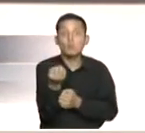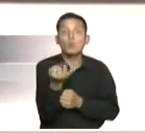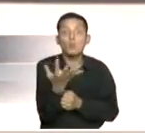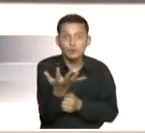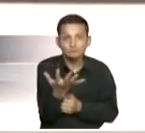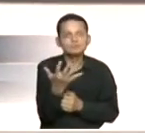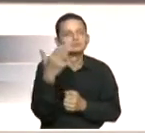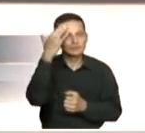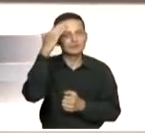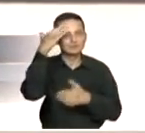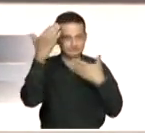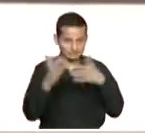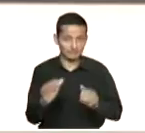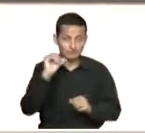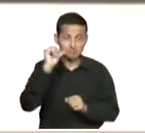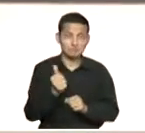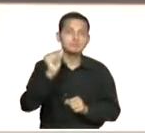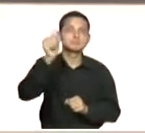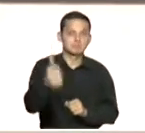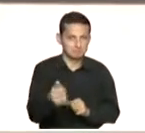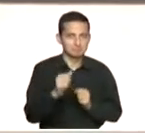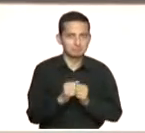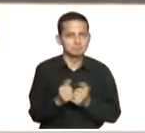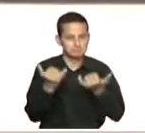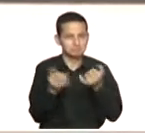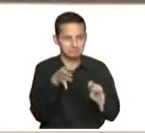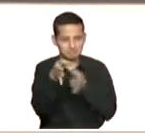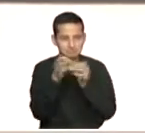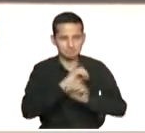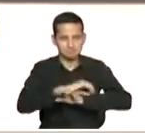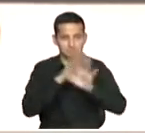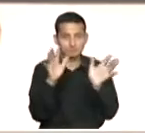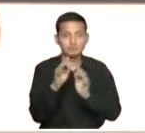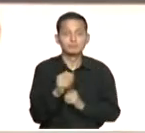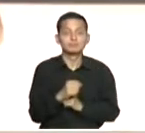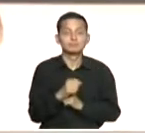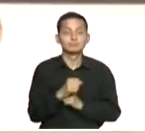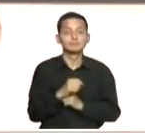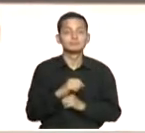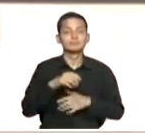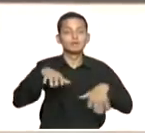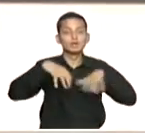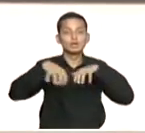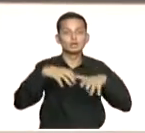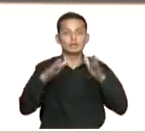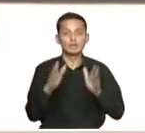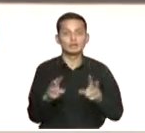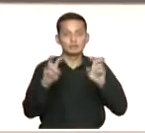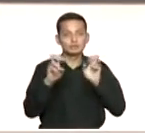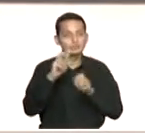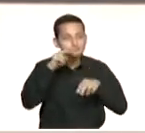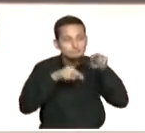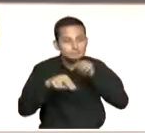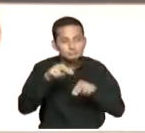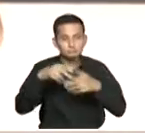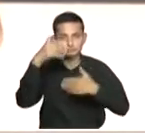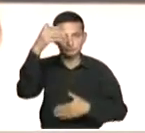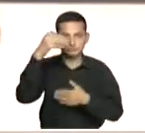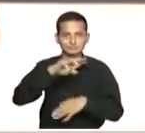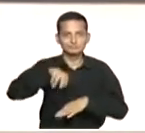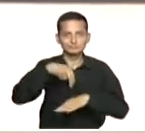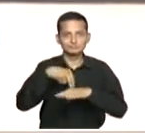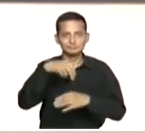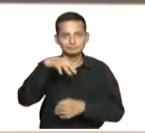las elecciones de 2017. A continuación, las declaraciones de Milton Paredes, coordinador de verificación política del Consejo